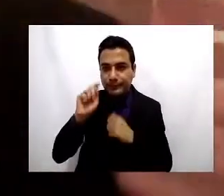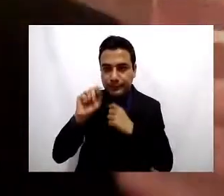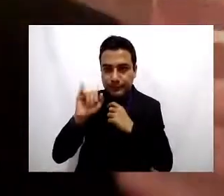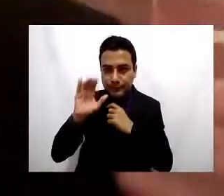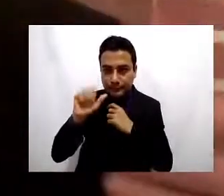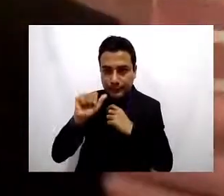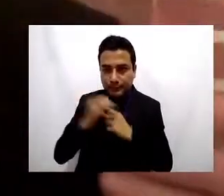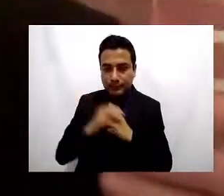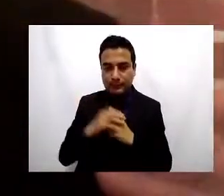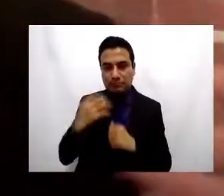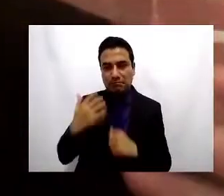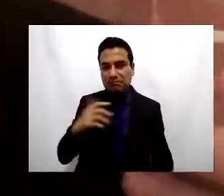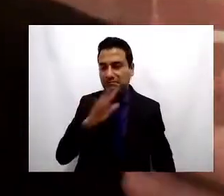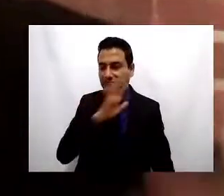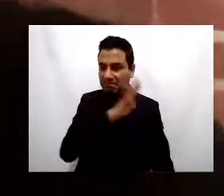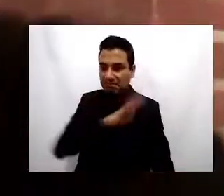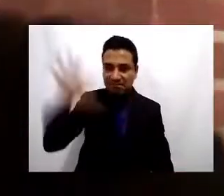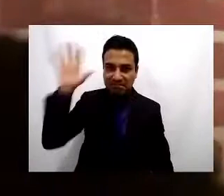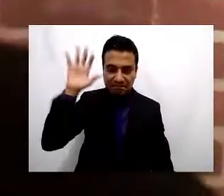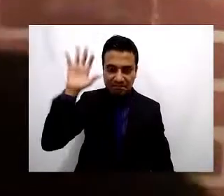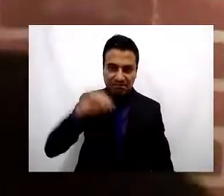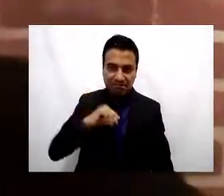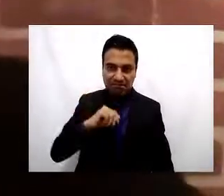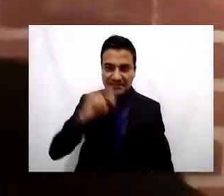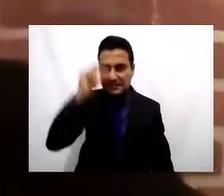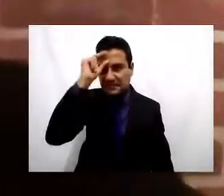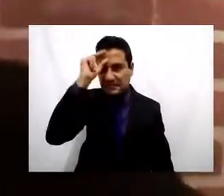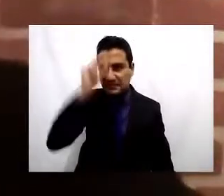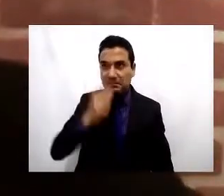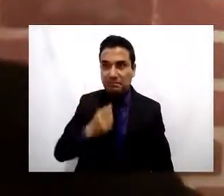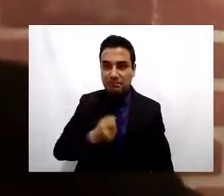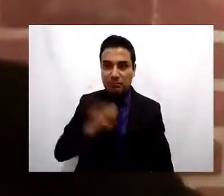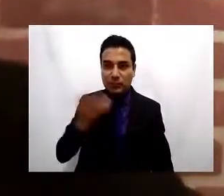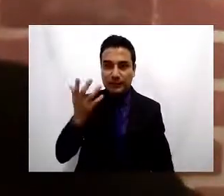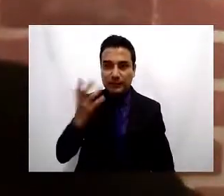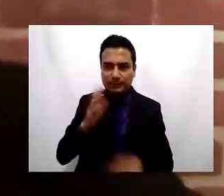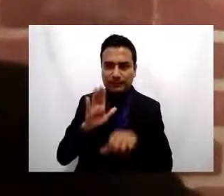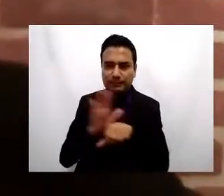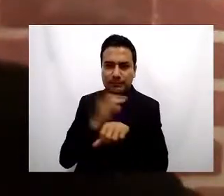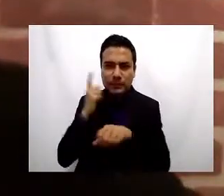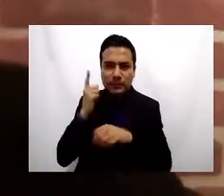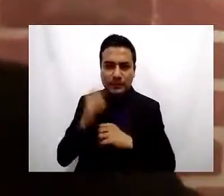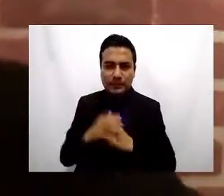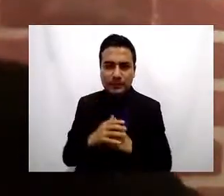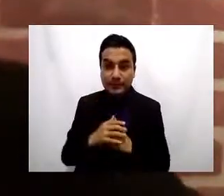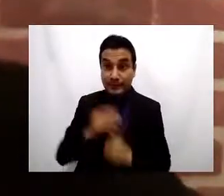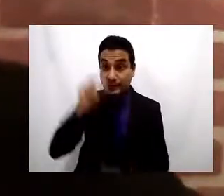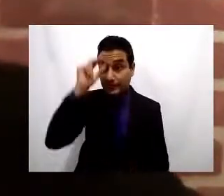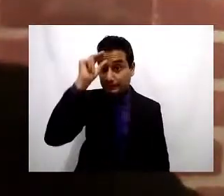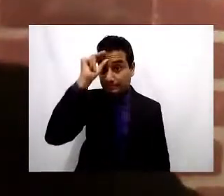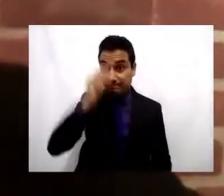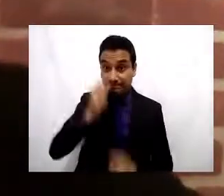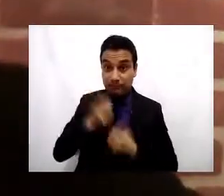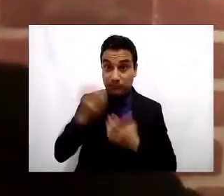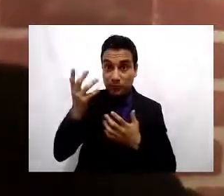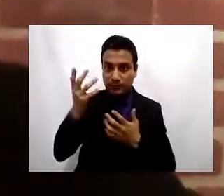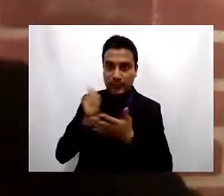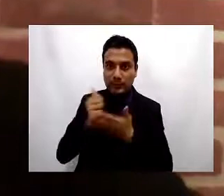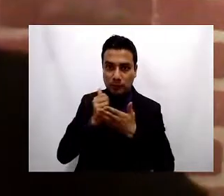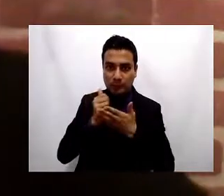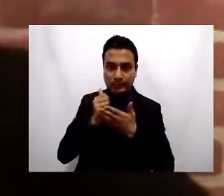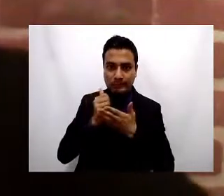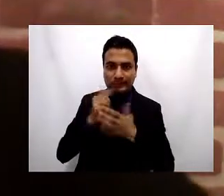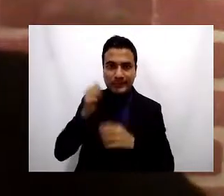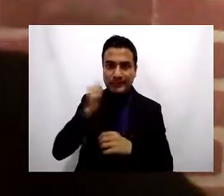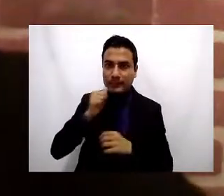Extraordinaria inteligencia poética, porque es una inteligencia que nos lleva siempre a lo sobrenatural,